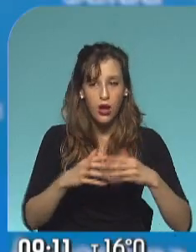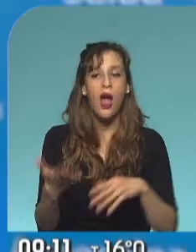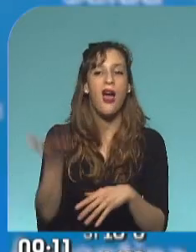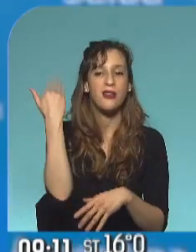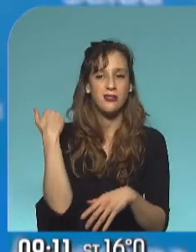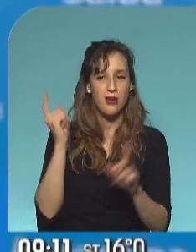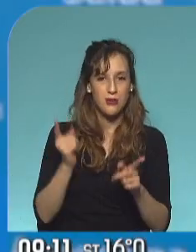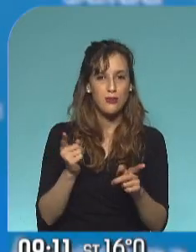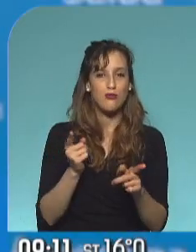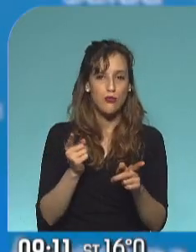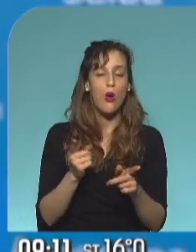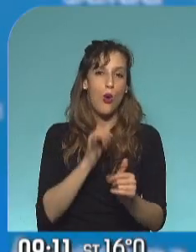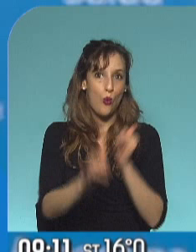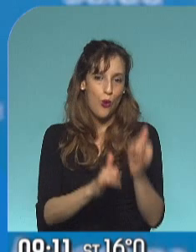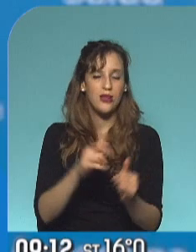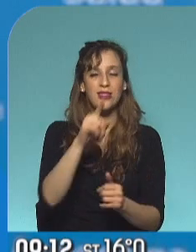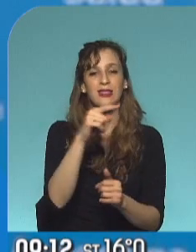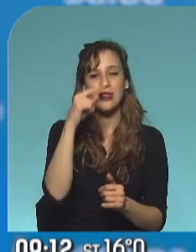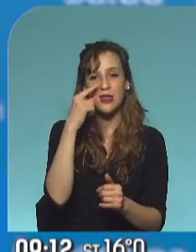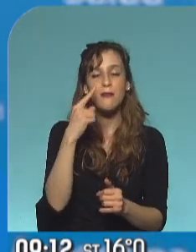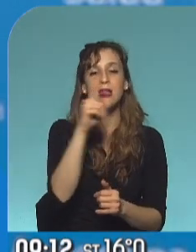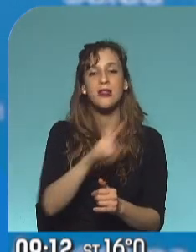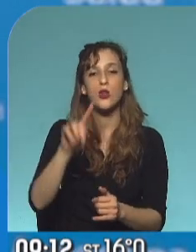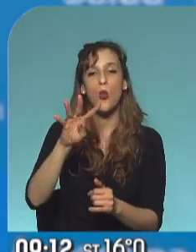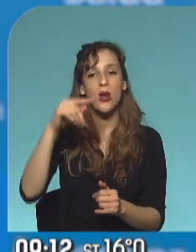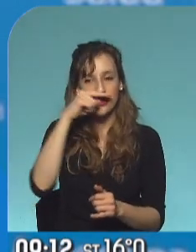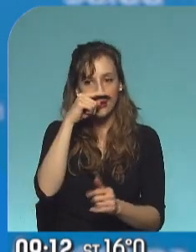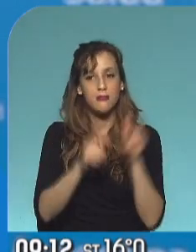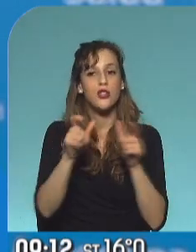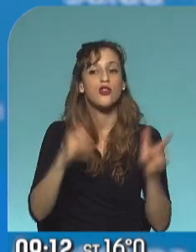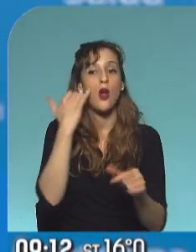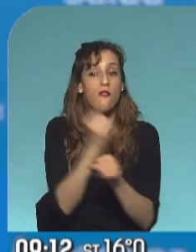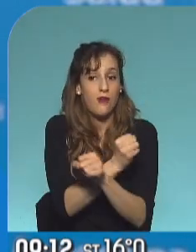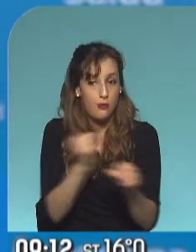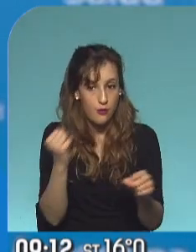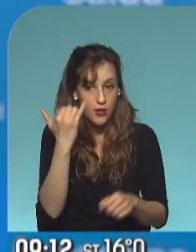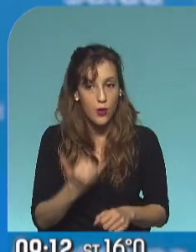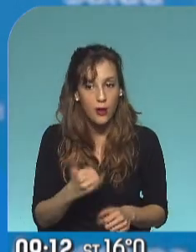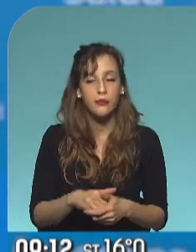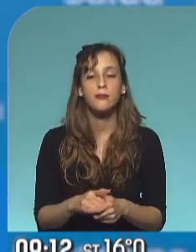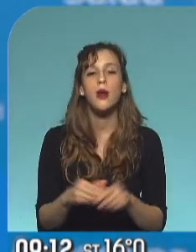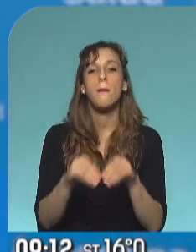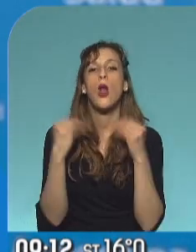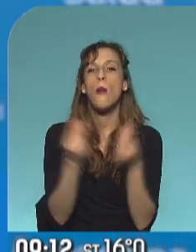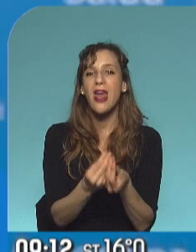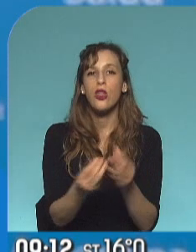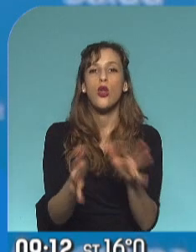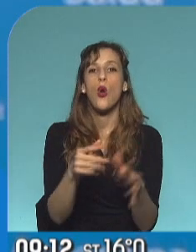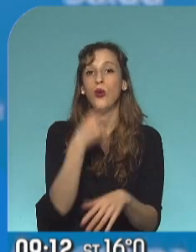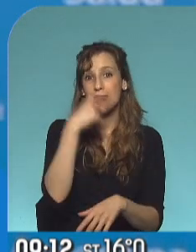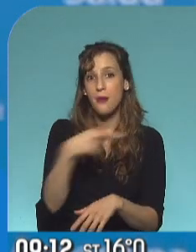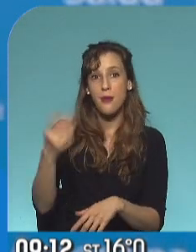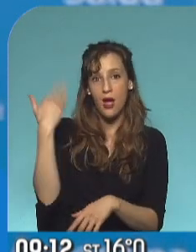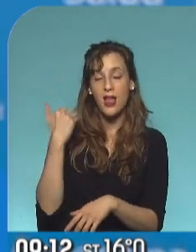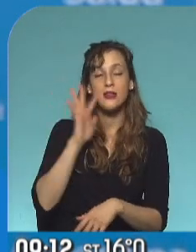contaba el doctor costa 7.147 son los nuevos casos confirmados el promedio diario de la última semana